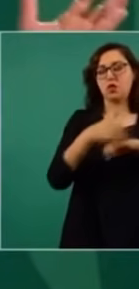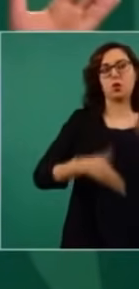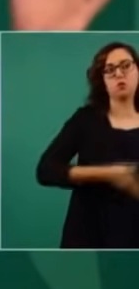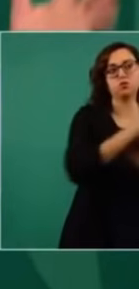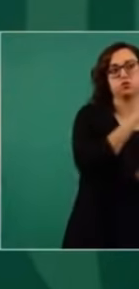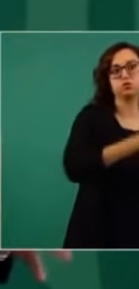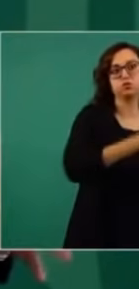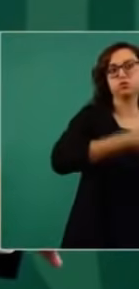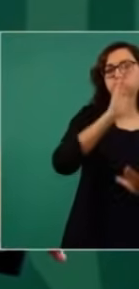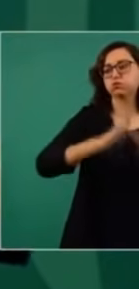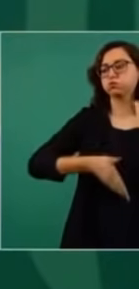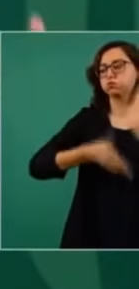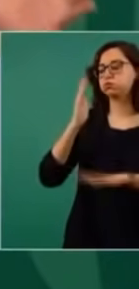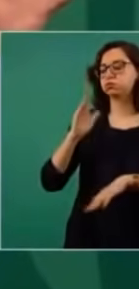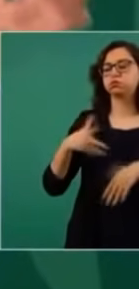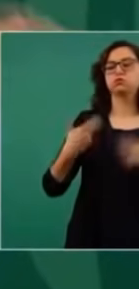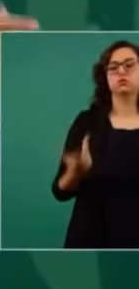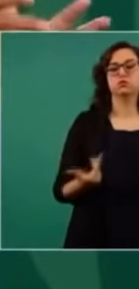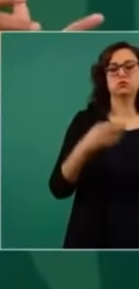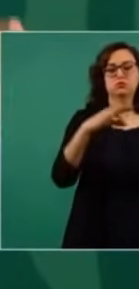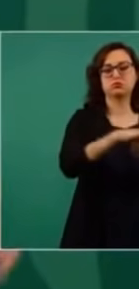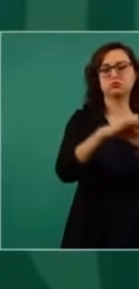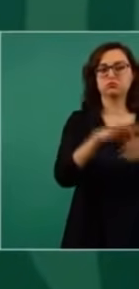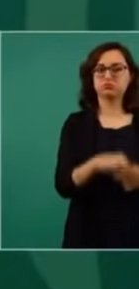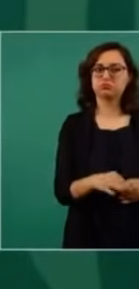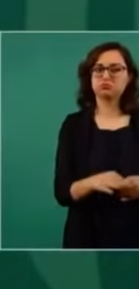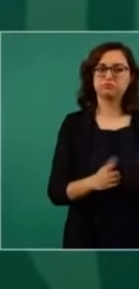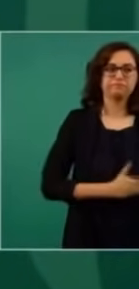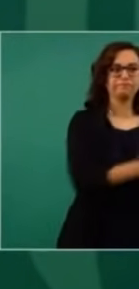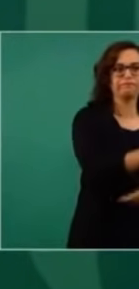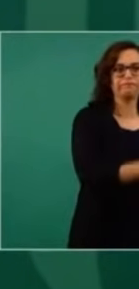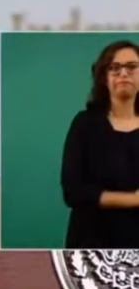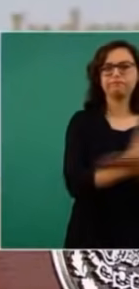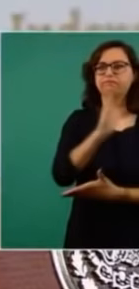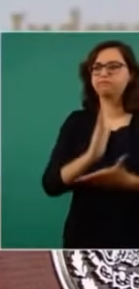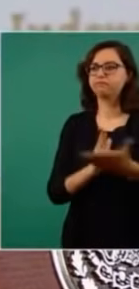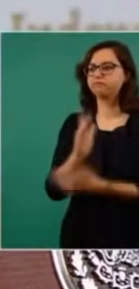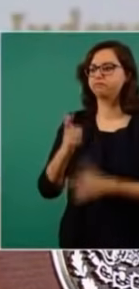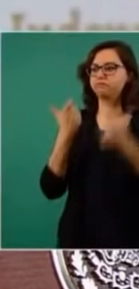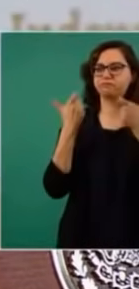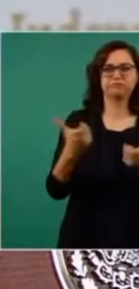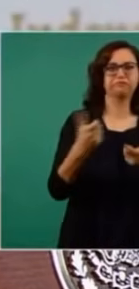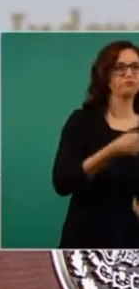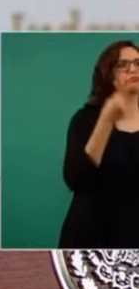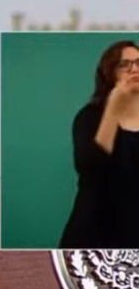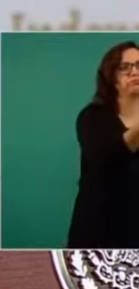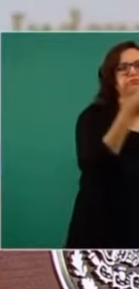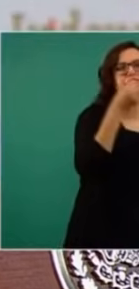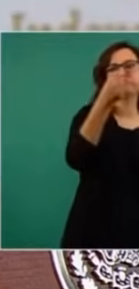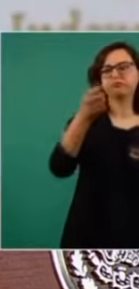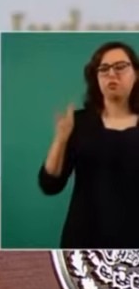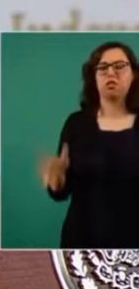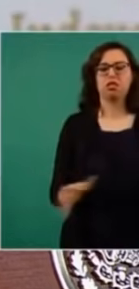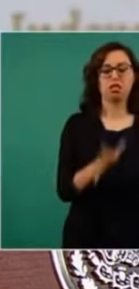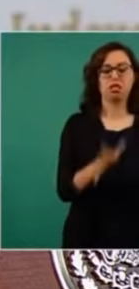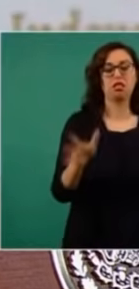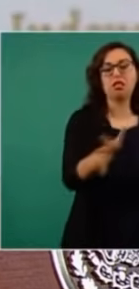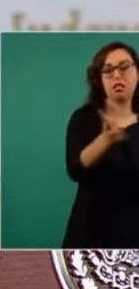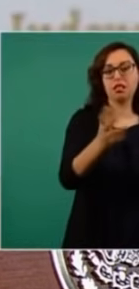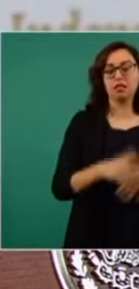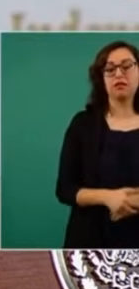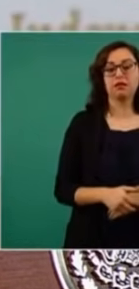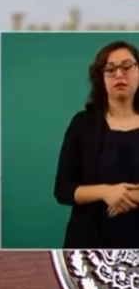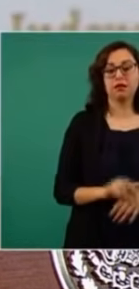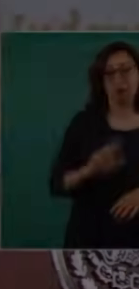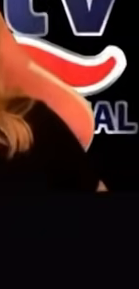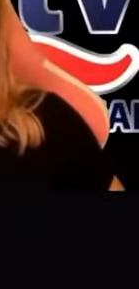mercadotecnia la utilizan en contra, ¿verdad?, del país. Así que muy importante que los líderes mundiales, pues, encuentren